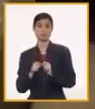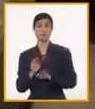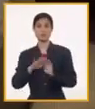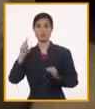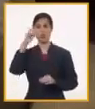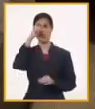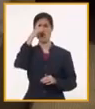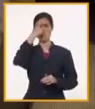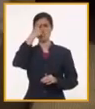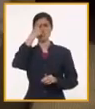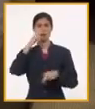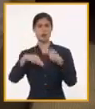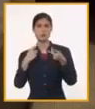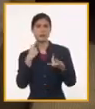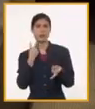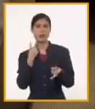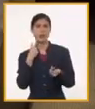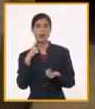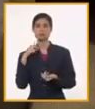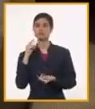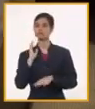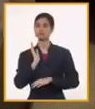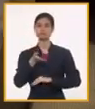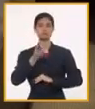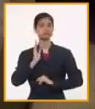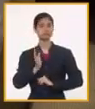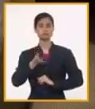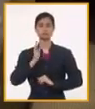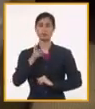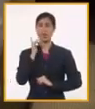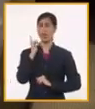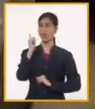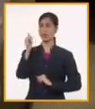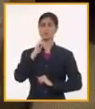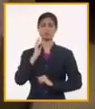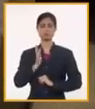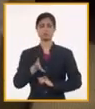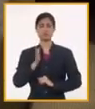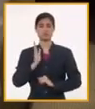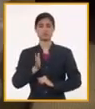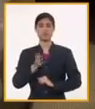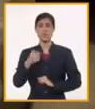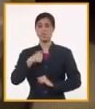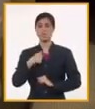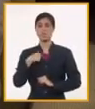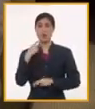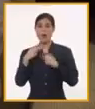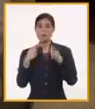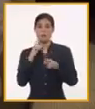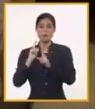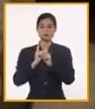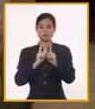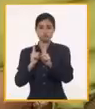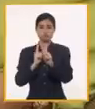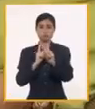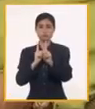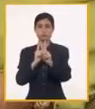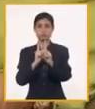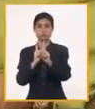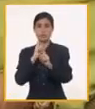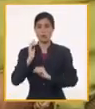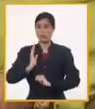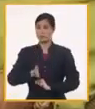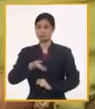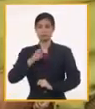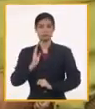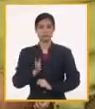salió y lejos. Entonces, bueno, yo le caí atrás, pero óigame, que yo tuve como 15 días. Caminando